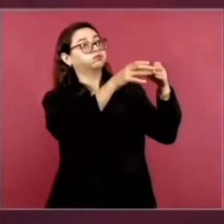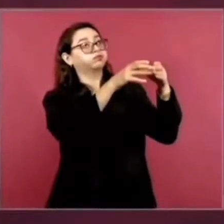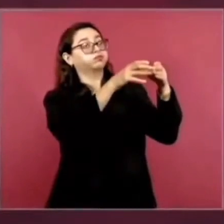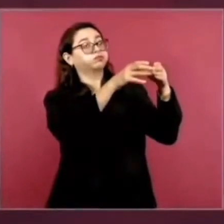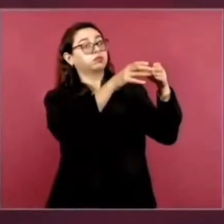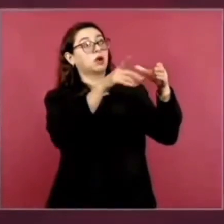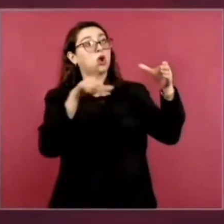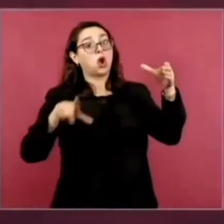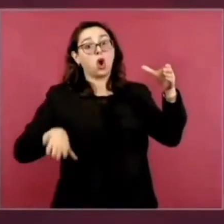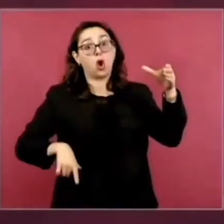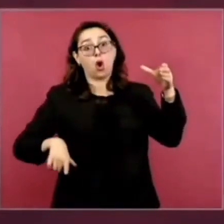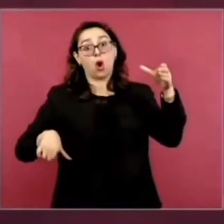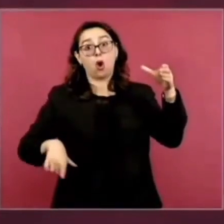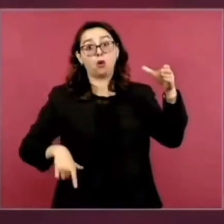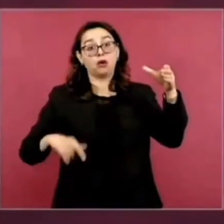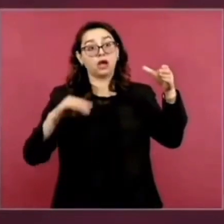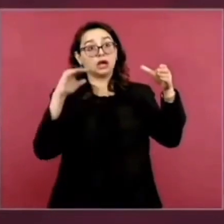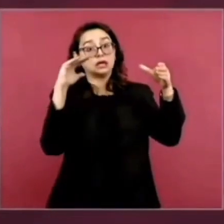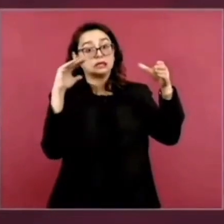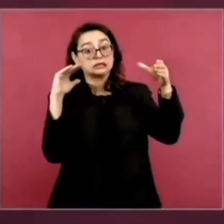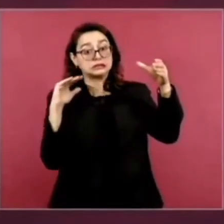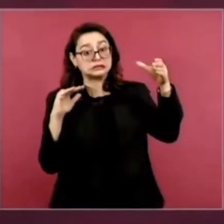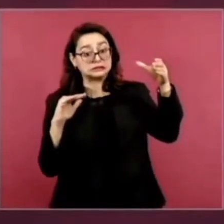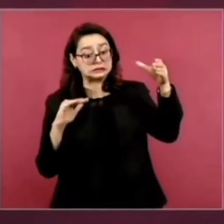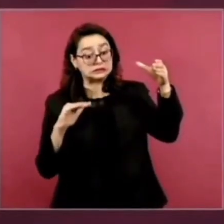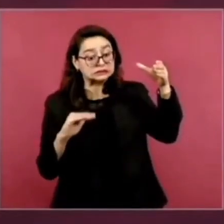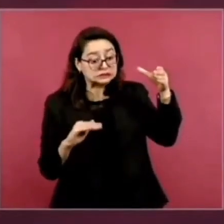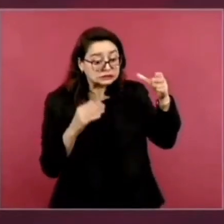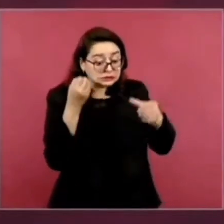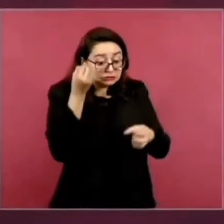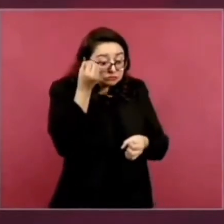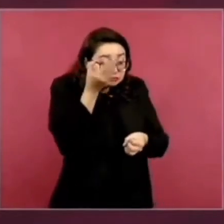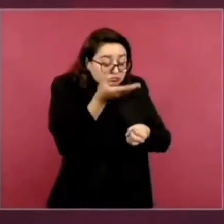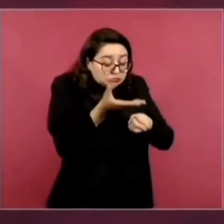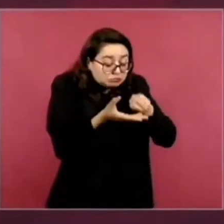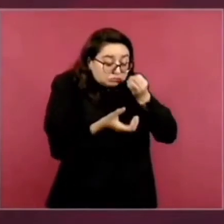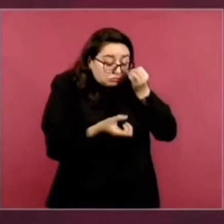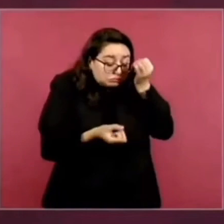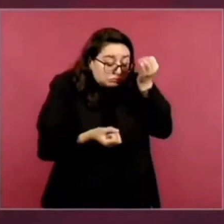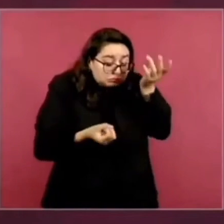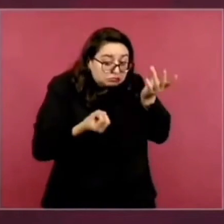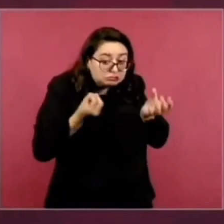de una minoría. Es lo que se conoce como oligarquía.